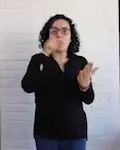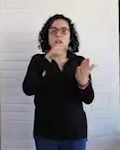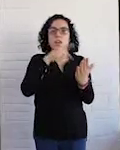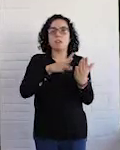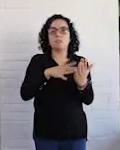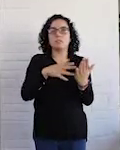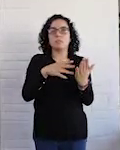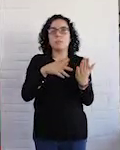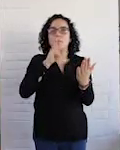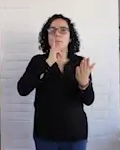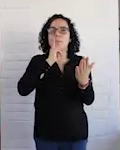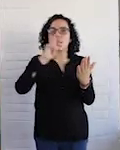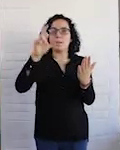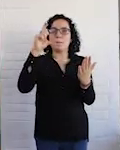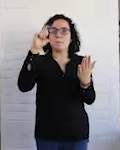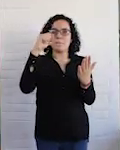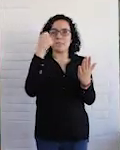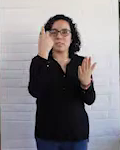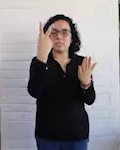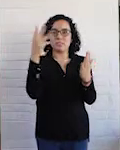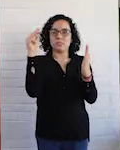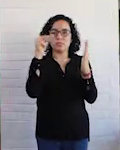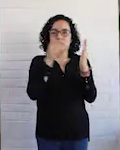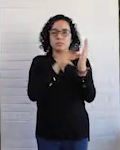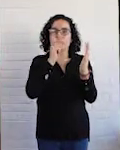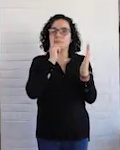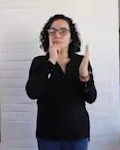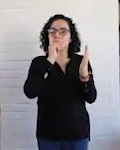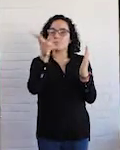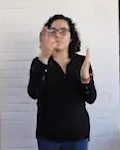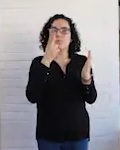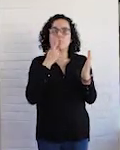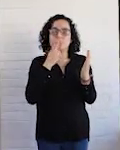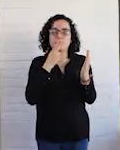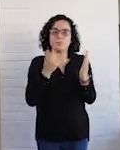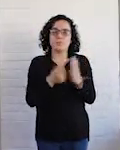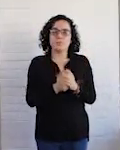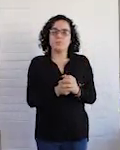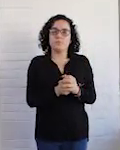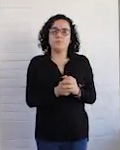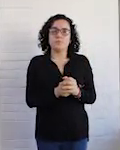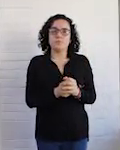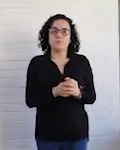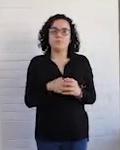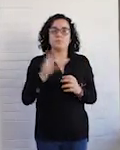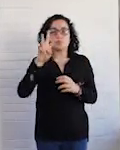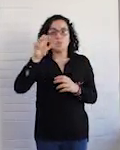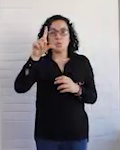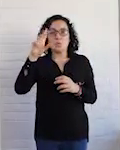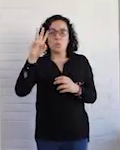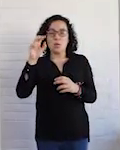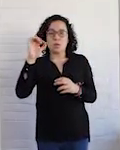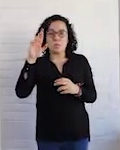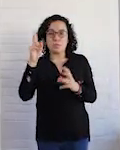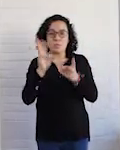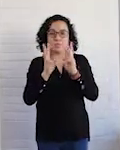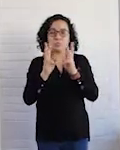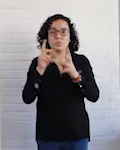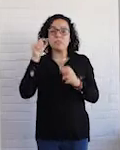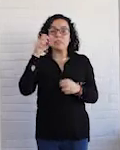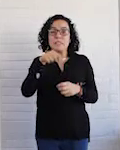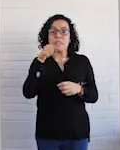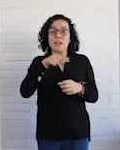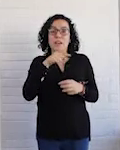Shakespeare usaba 22,000 palabras. En Walmart, en un piso de ventas promedio, hay